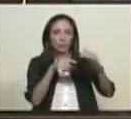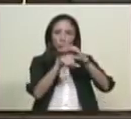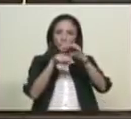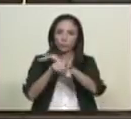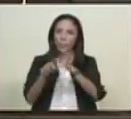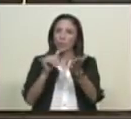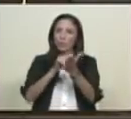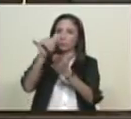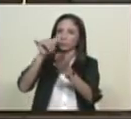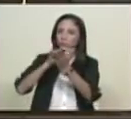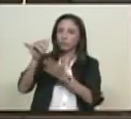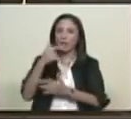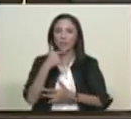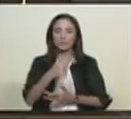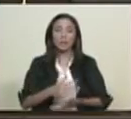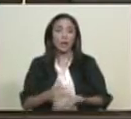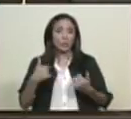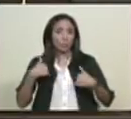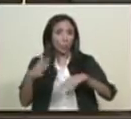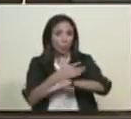No, yo soy disidente.